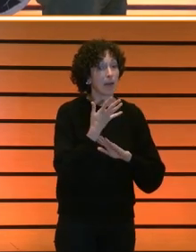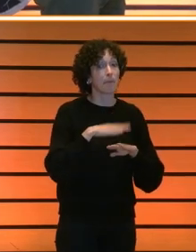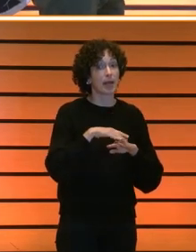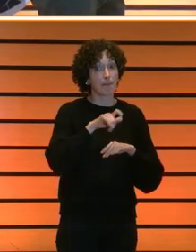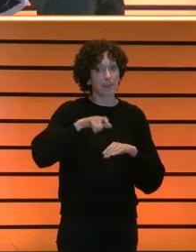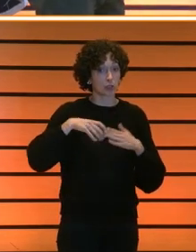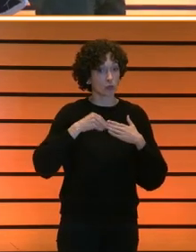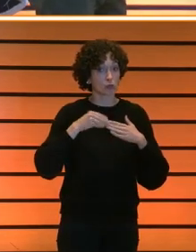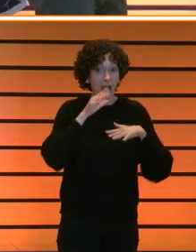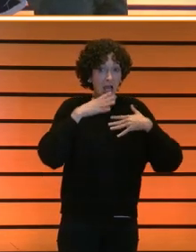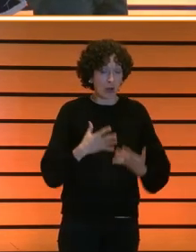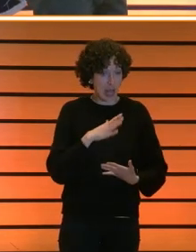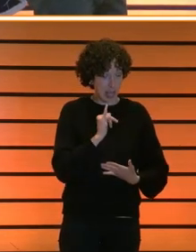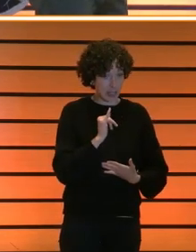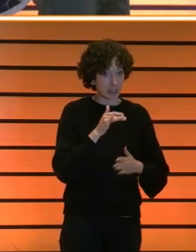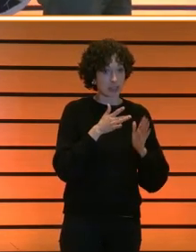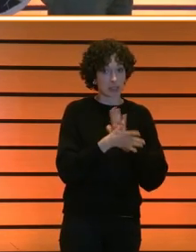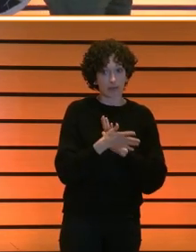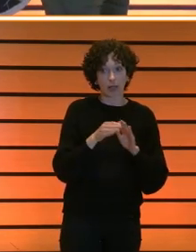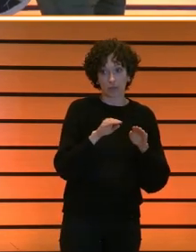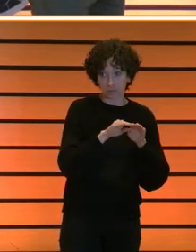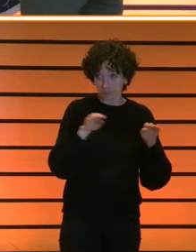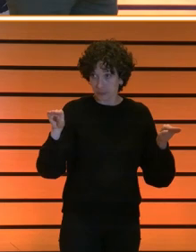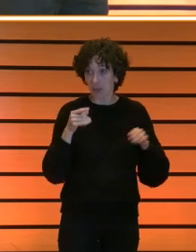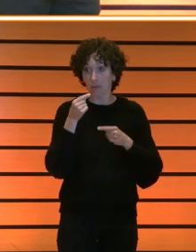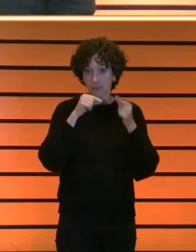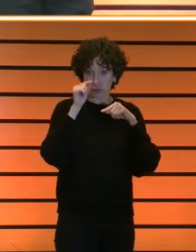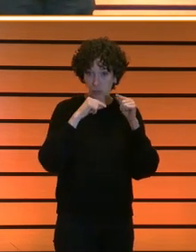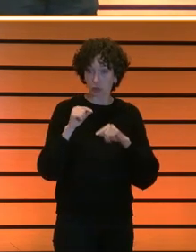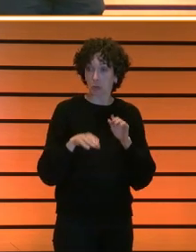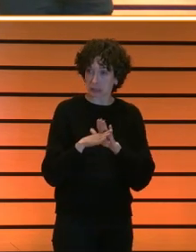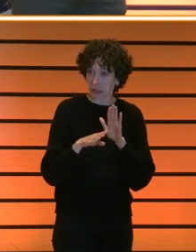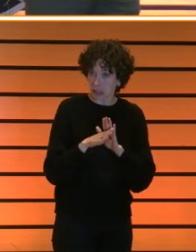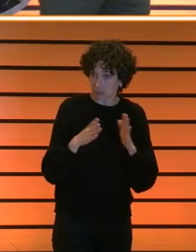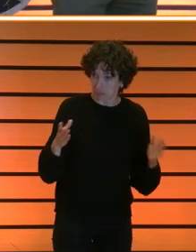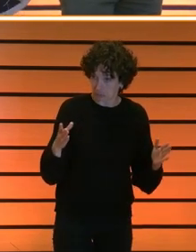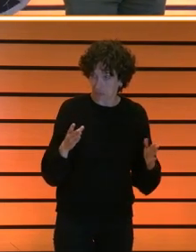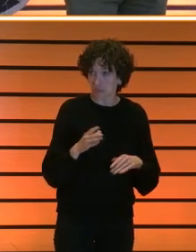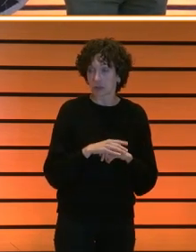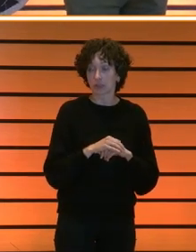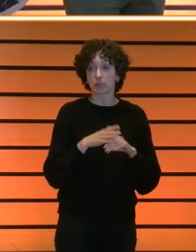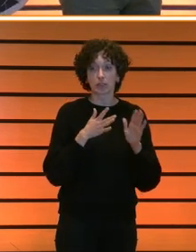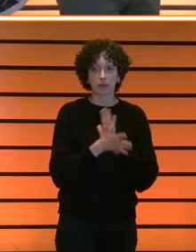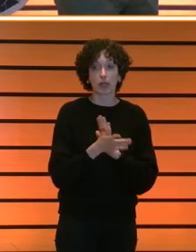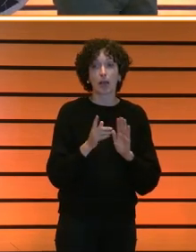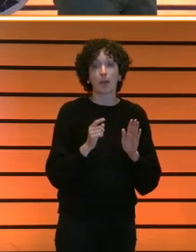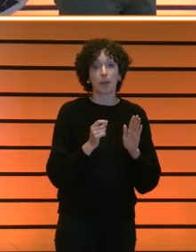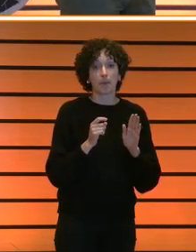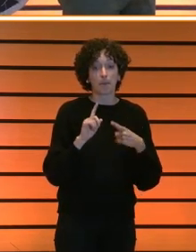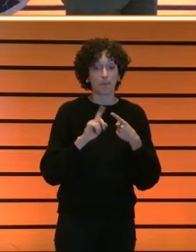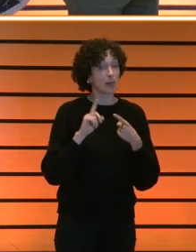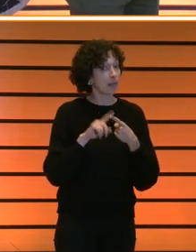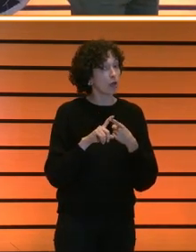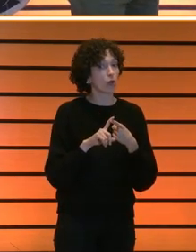de ser sostenible decir de equilibrar el presupuesto se solvente o sea el primer O sea la primera parte de nuestra mirada tiene que ser